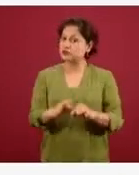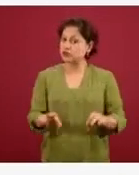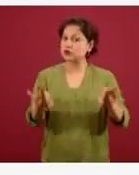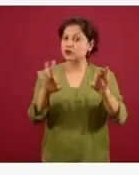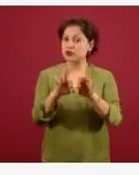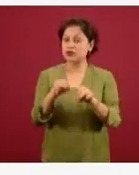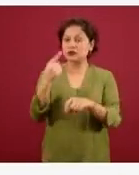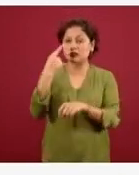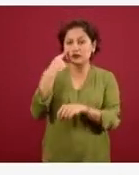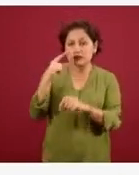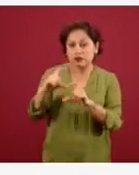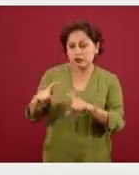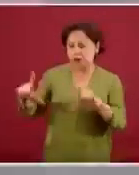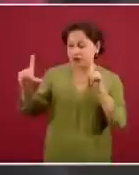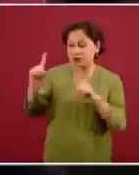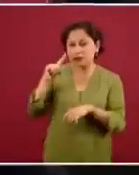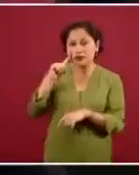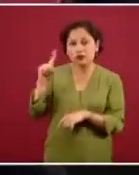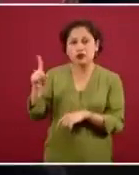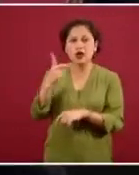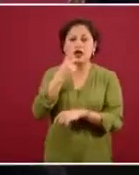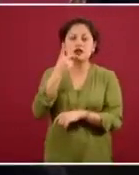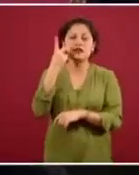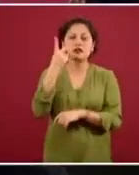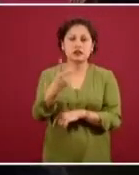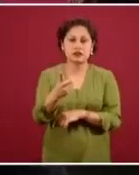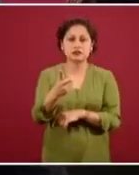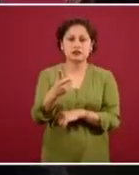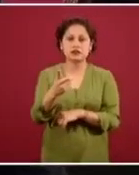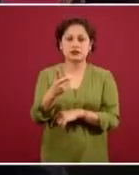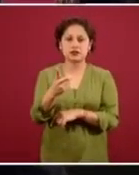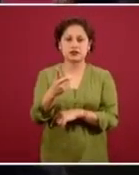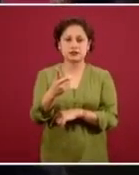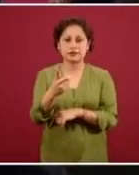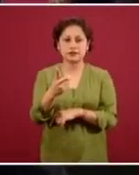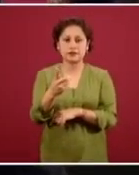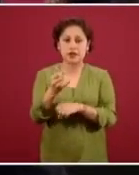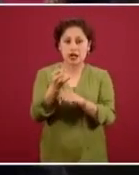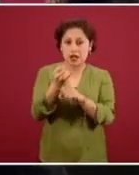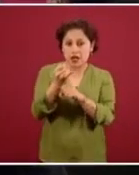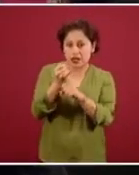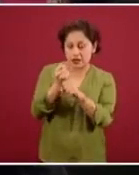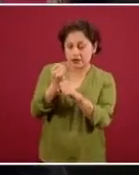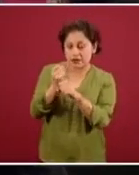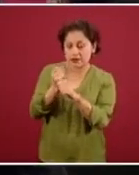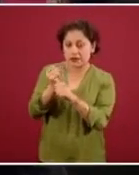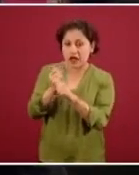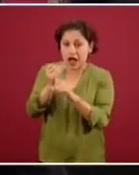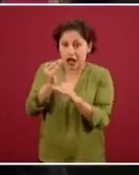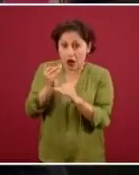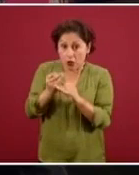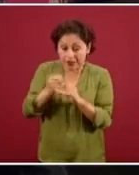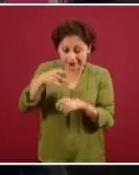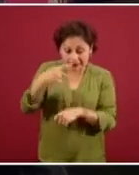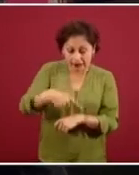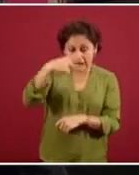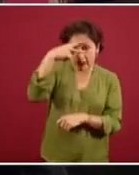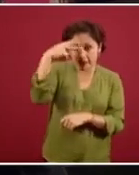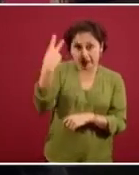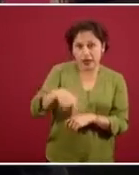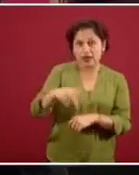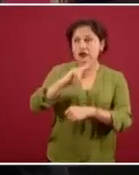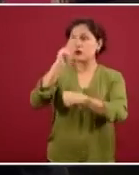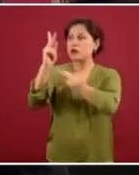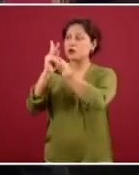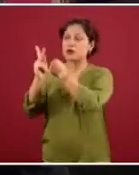enunciado. Un tratamiento de investigación que se está explorando en México y en otros